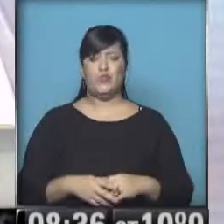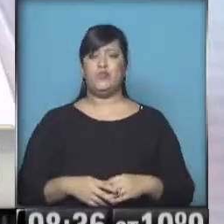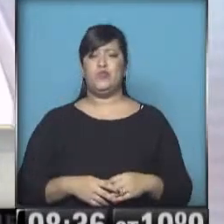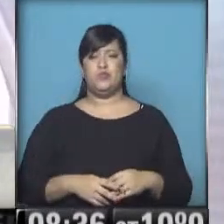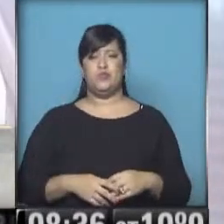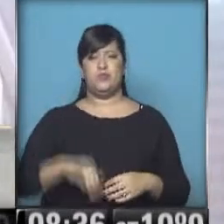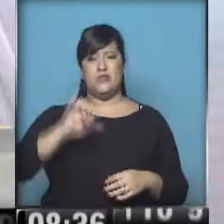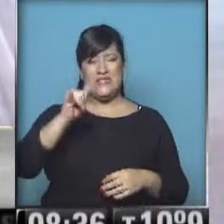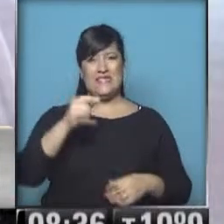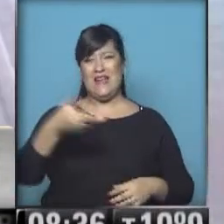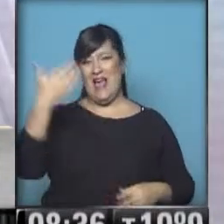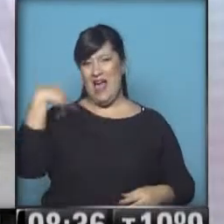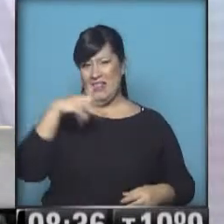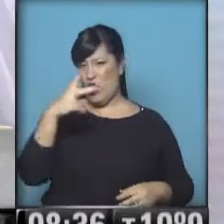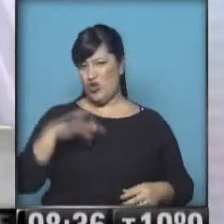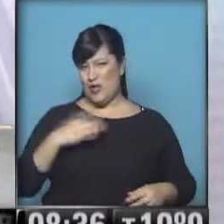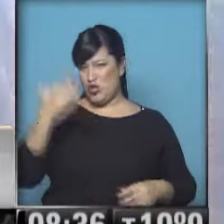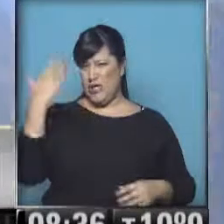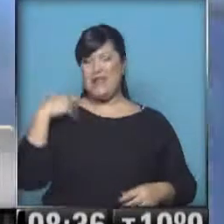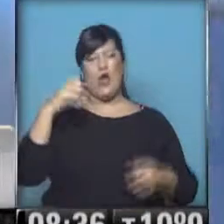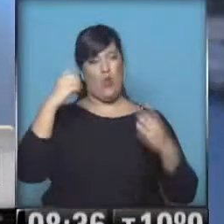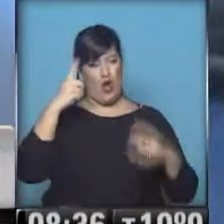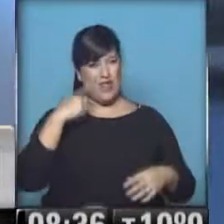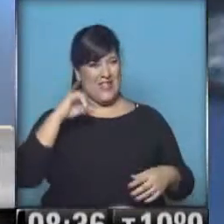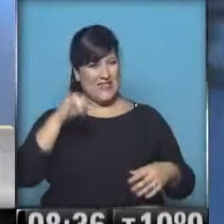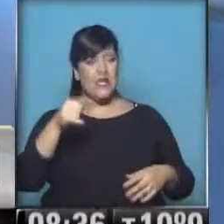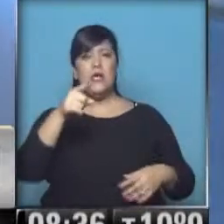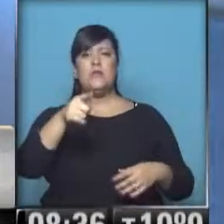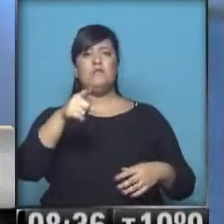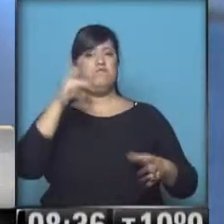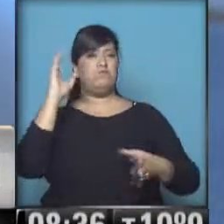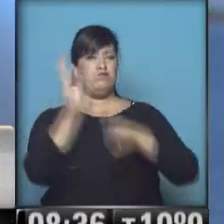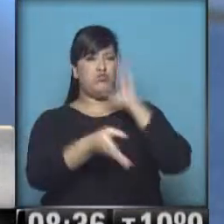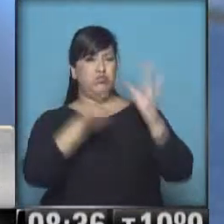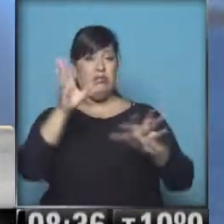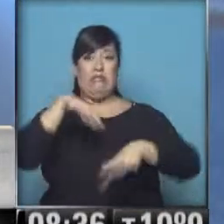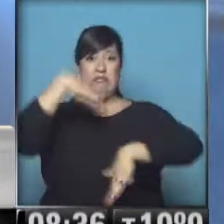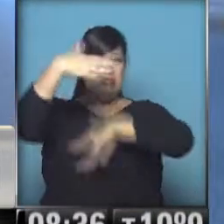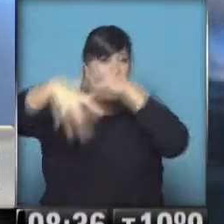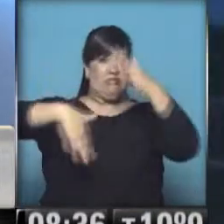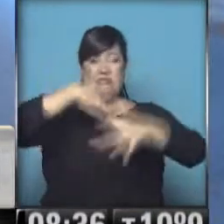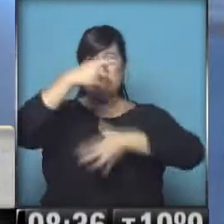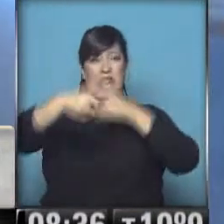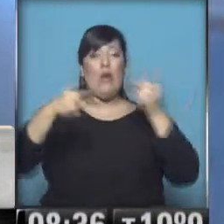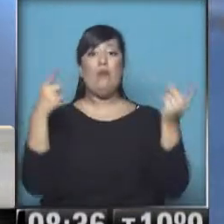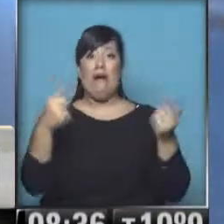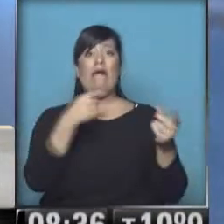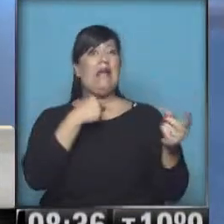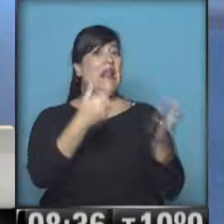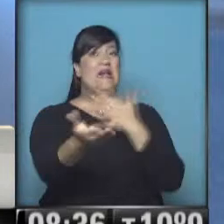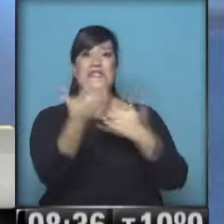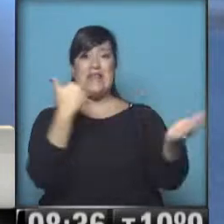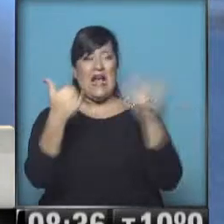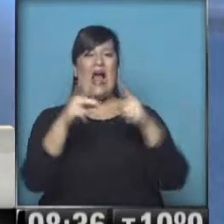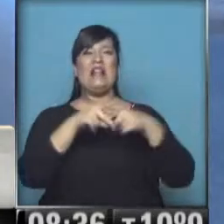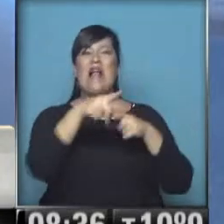Bueno, se trató, Alejandro Lourdes, buenos días, se trató de una represión desatada en torno del desalojo de